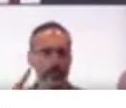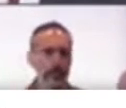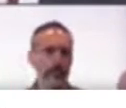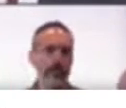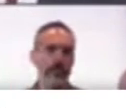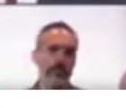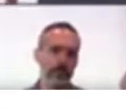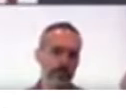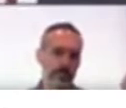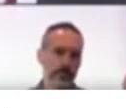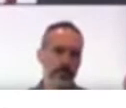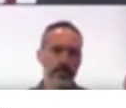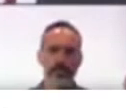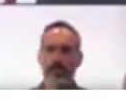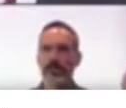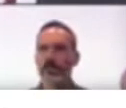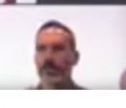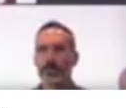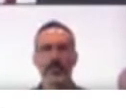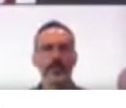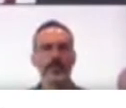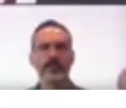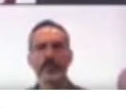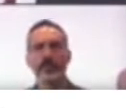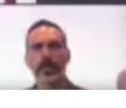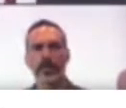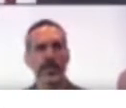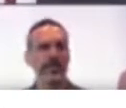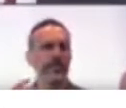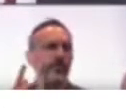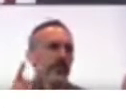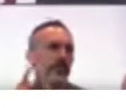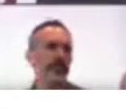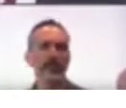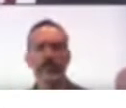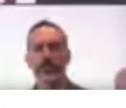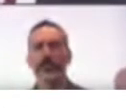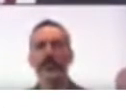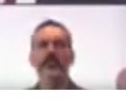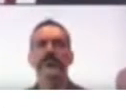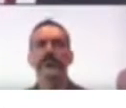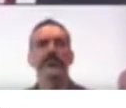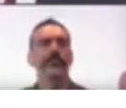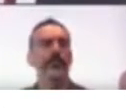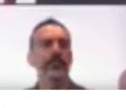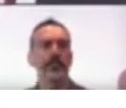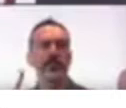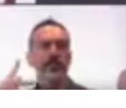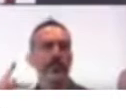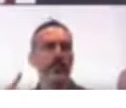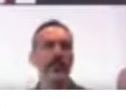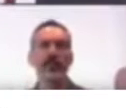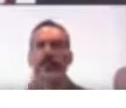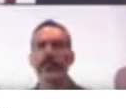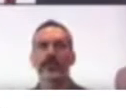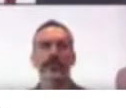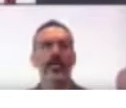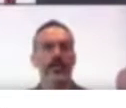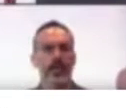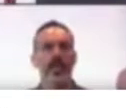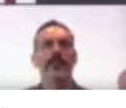Hay mucho esto en políticas públicas hoy en los ayuntamientos poblanos. Se está gobernando